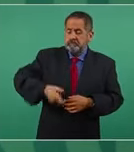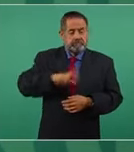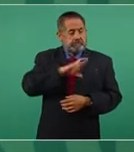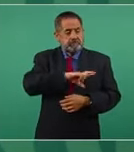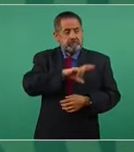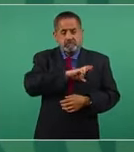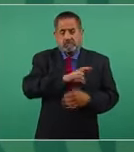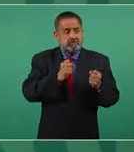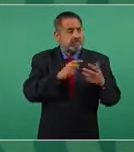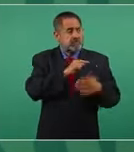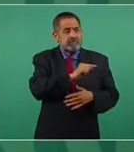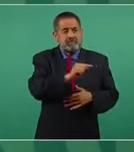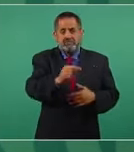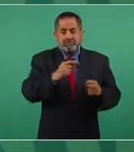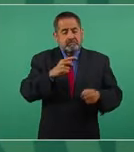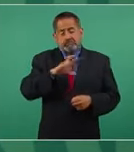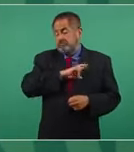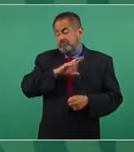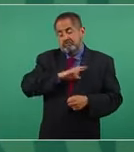Entonces,